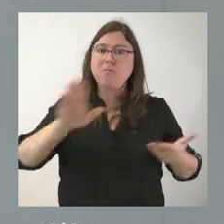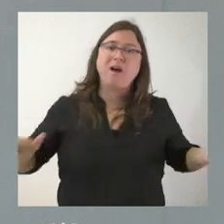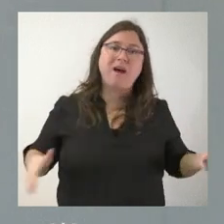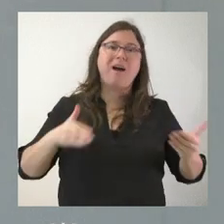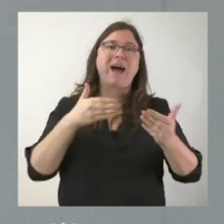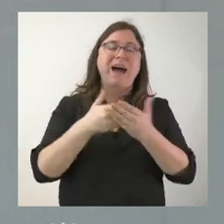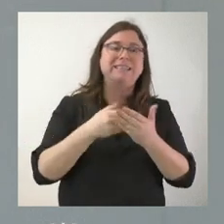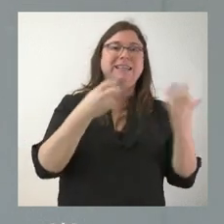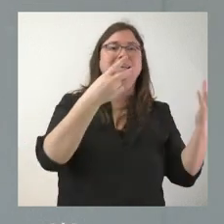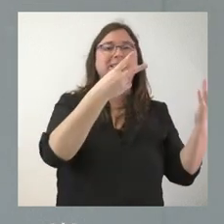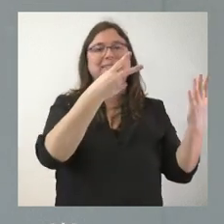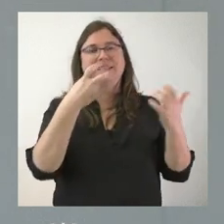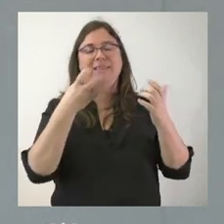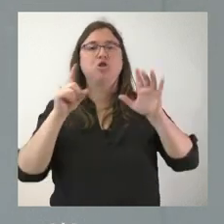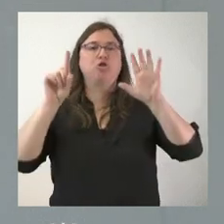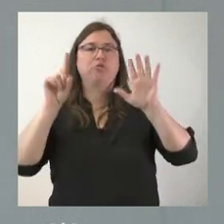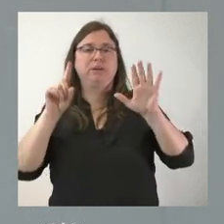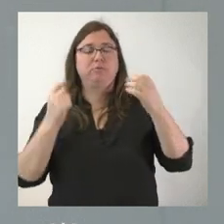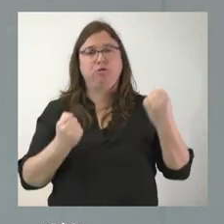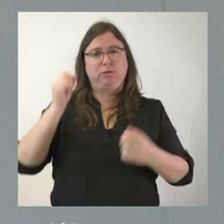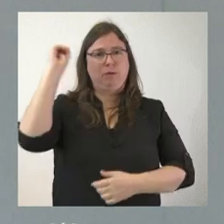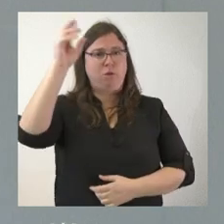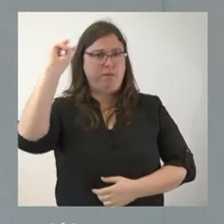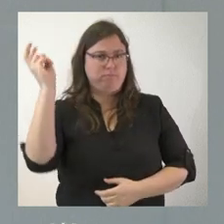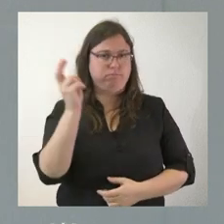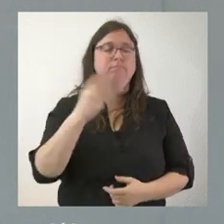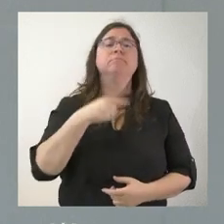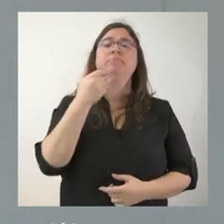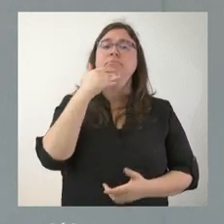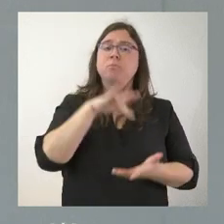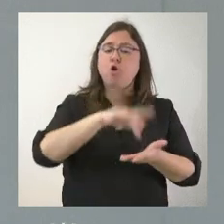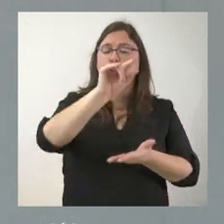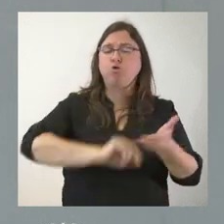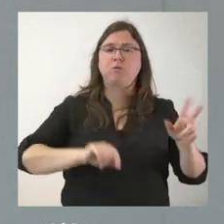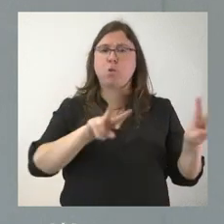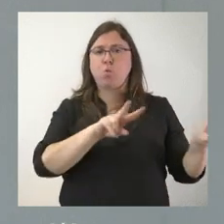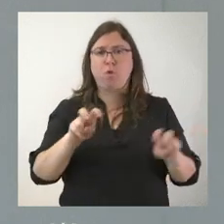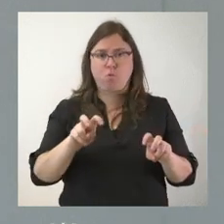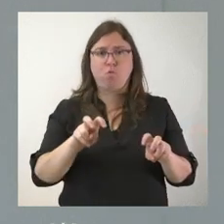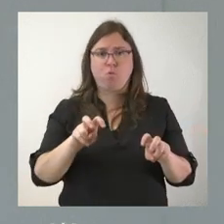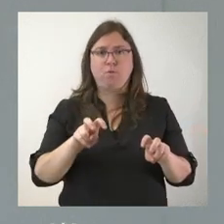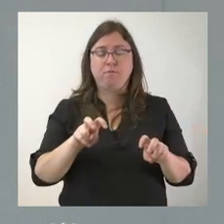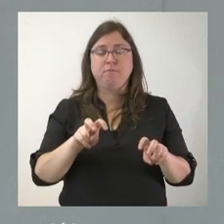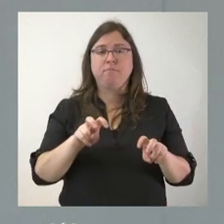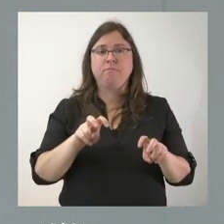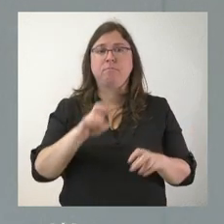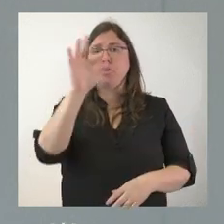706 vehículos con el nuevo contrato el que se ha formalizado son 101 vehículos más